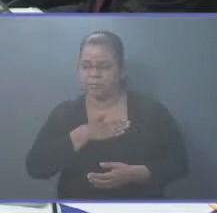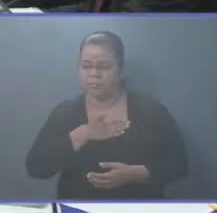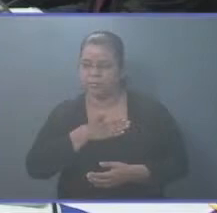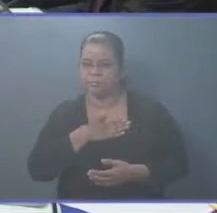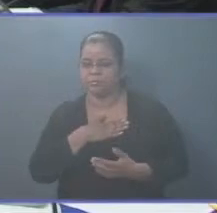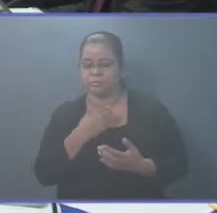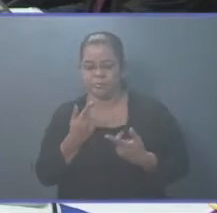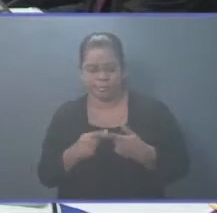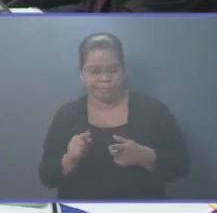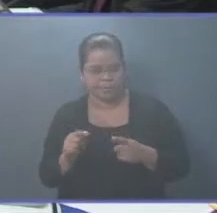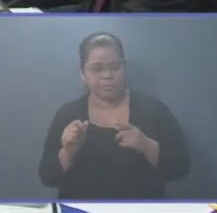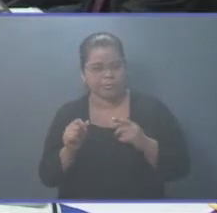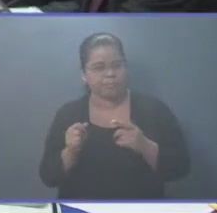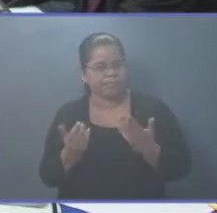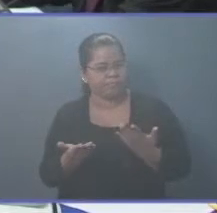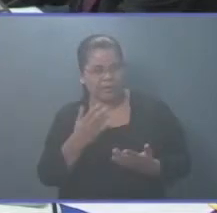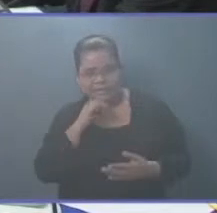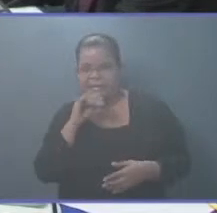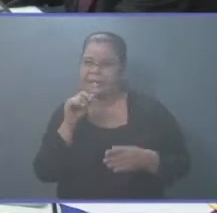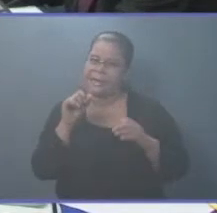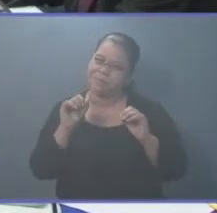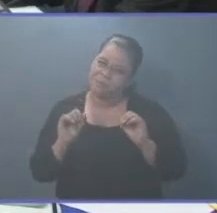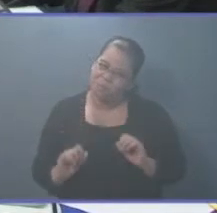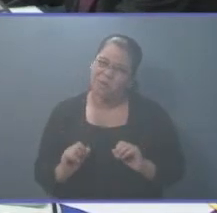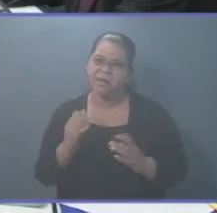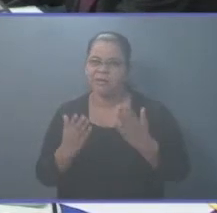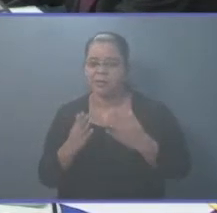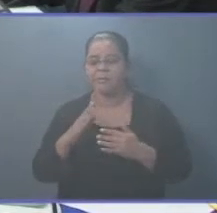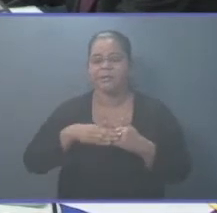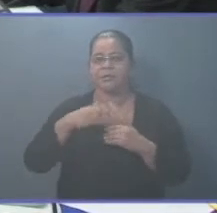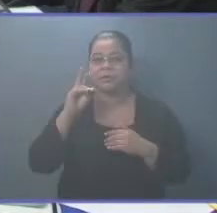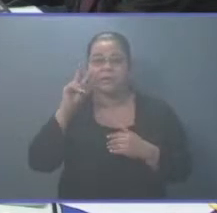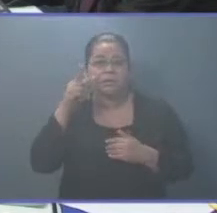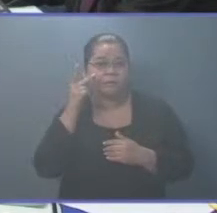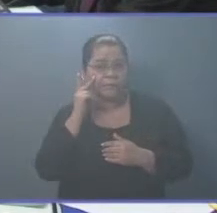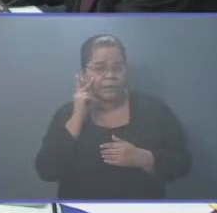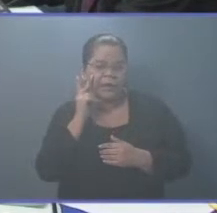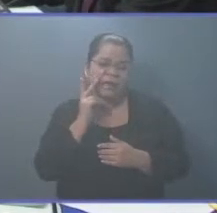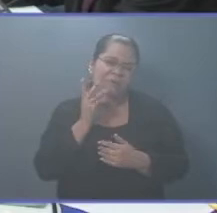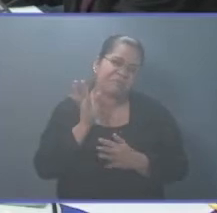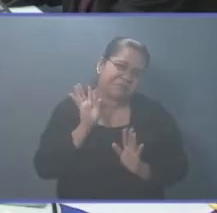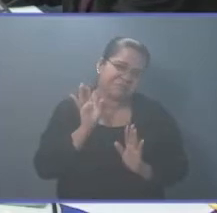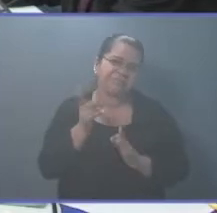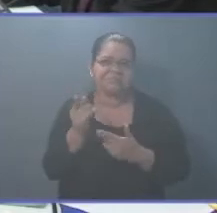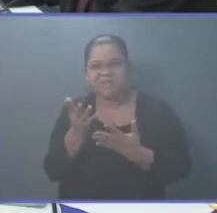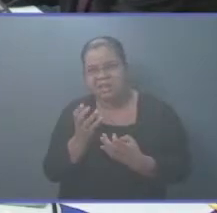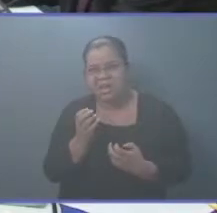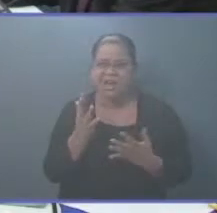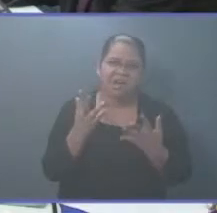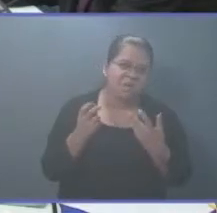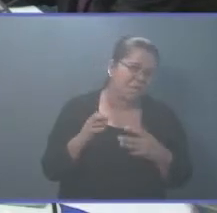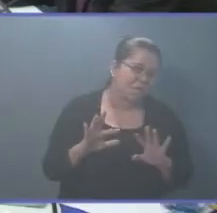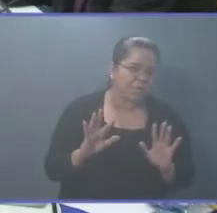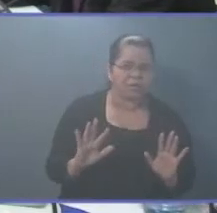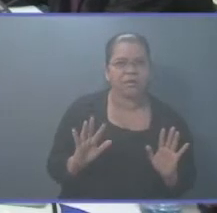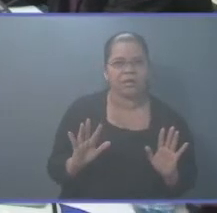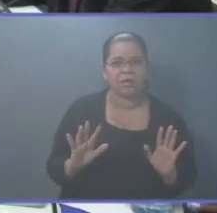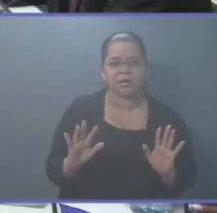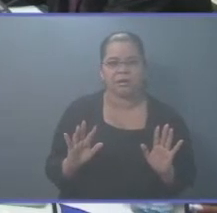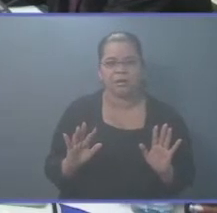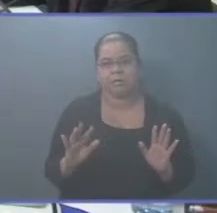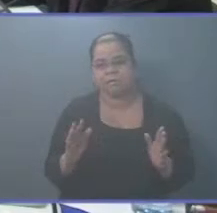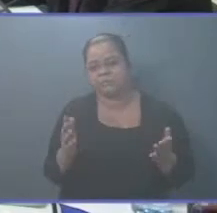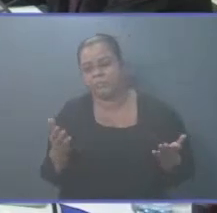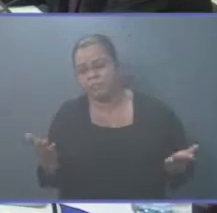pero podrá, ese podrá da una potestativa de que puede o